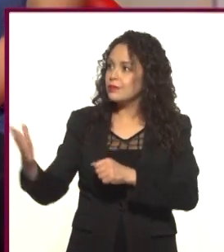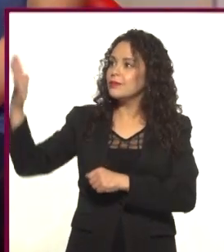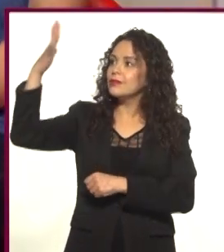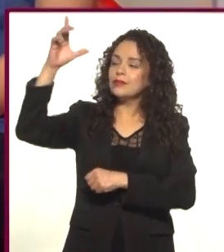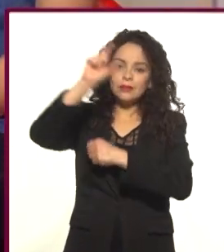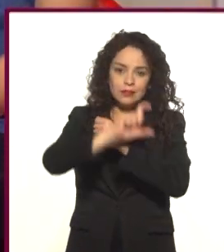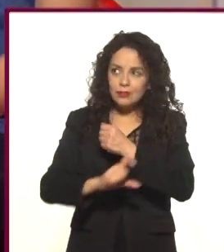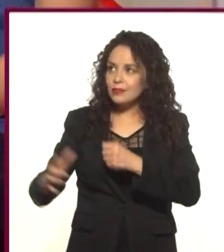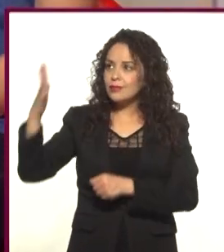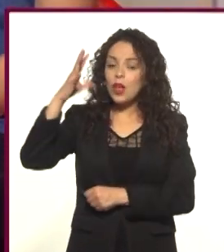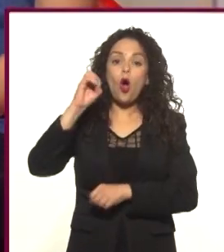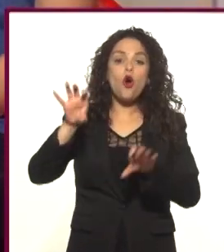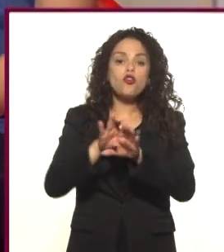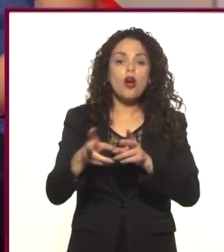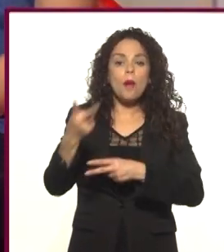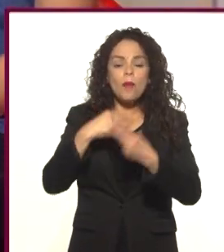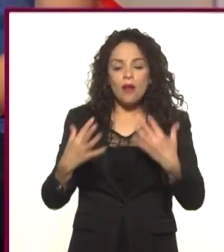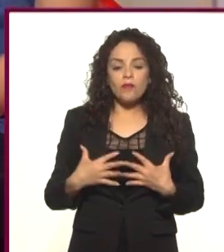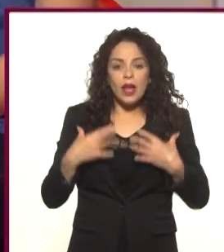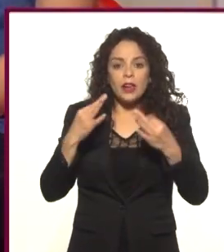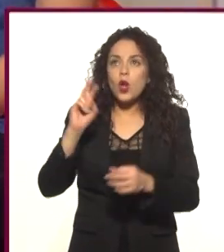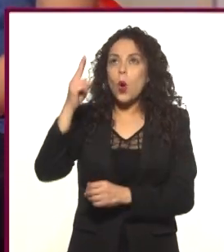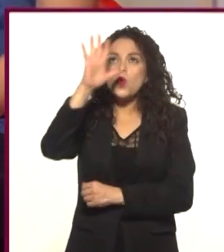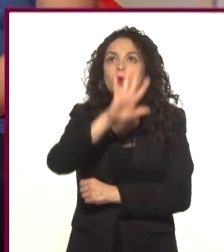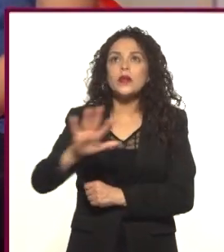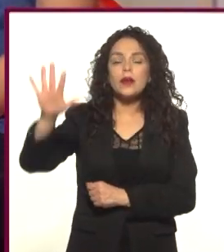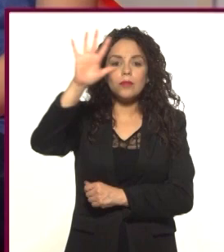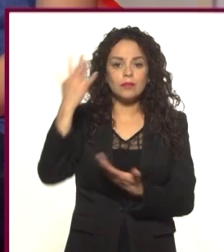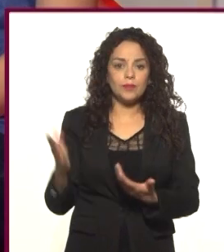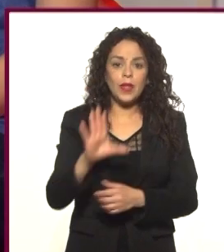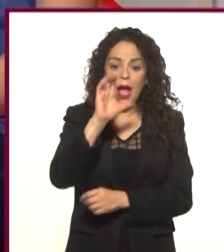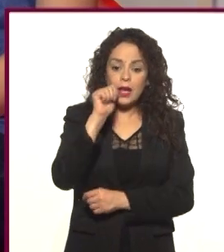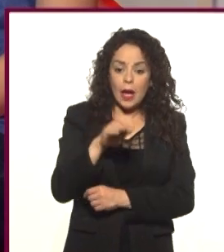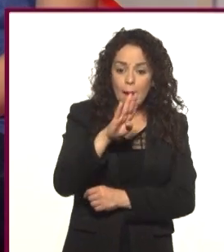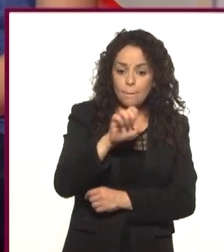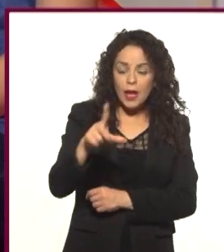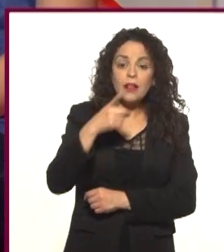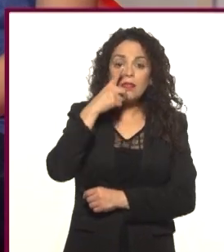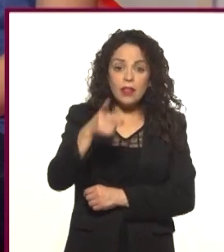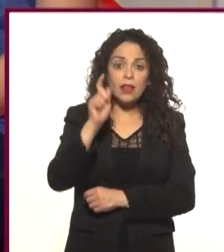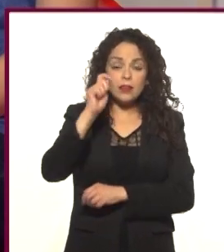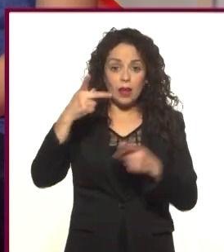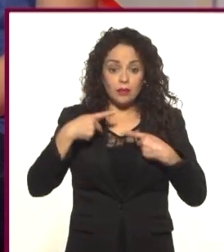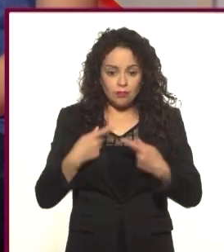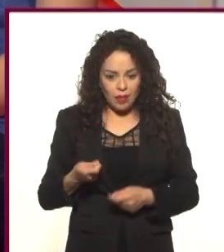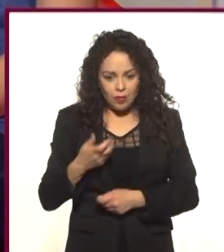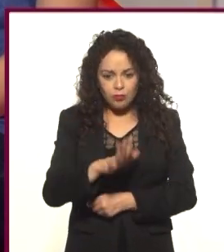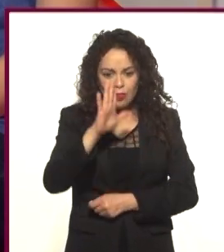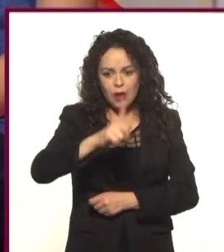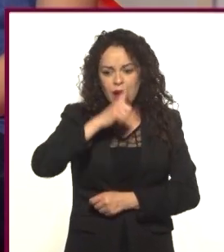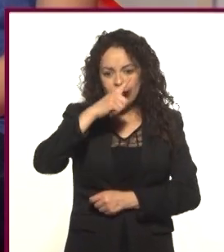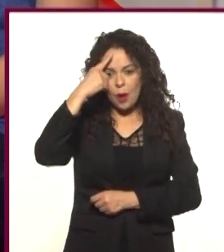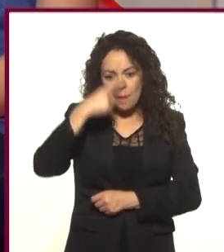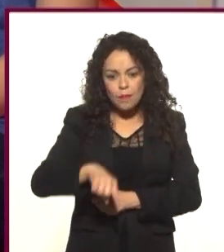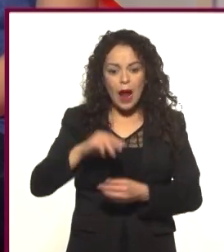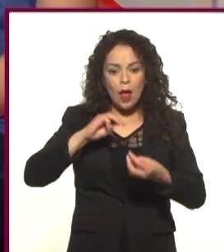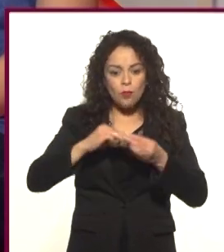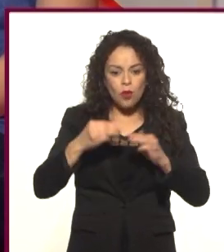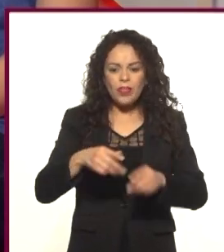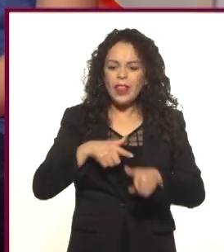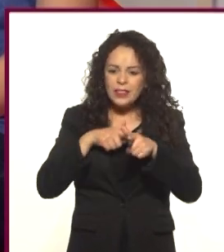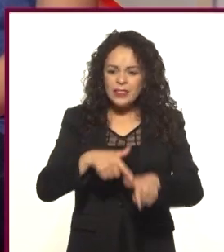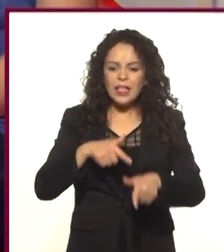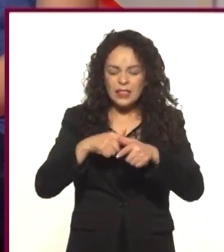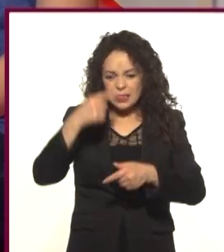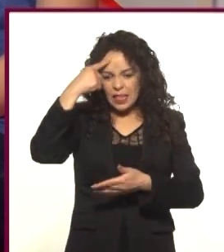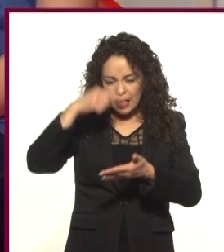el universo. Campbell decía que en esas épocas el mito le daba a las personas luz y un motivo para seguir creyendo. Y eso